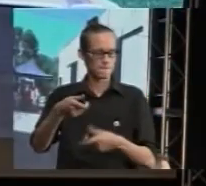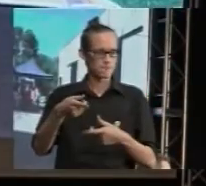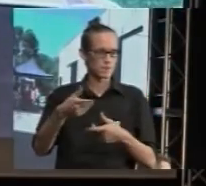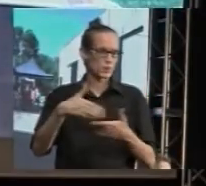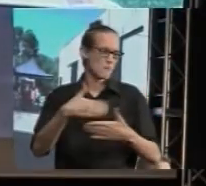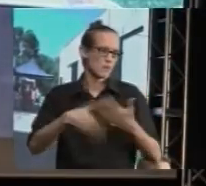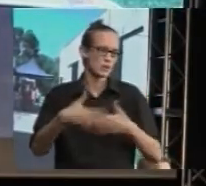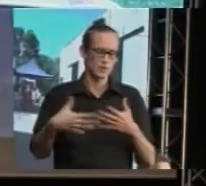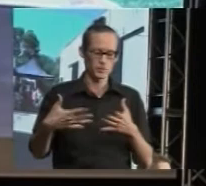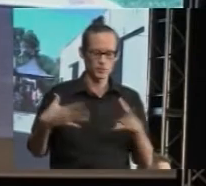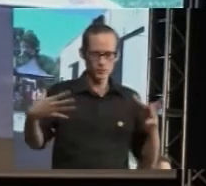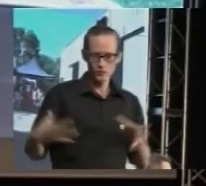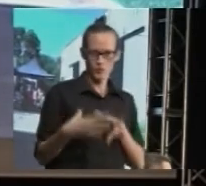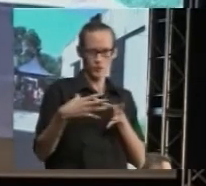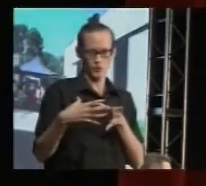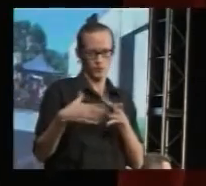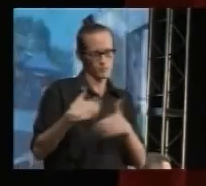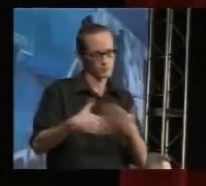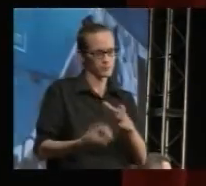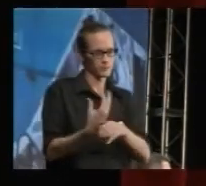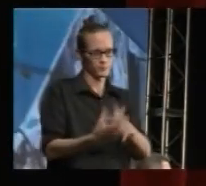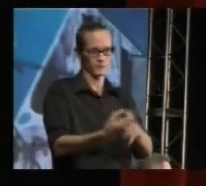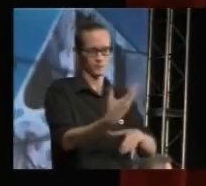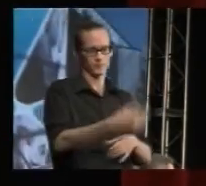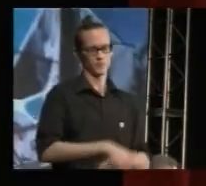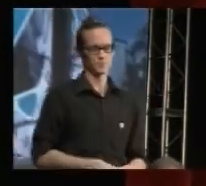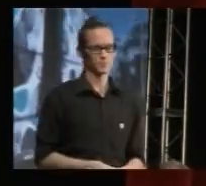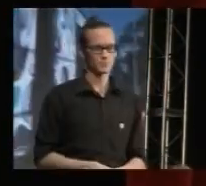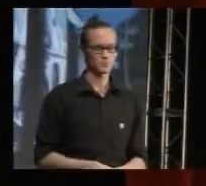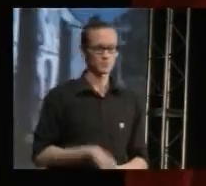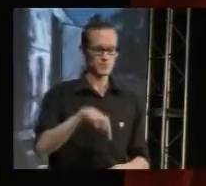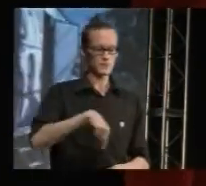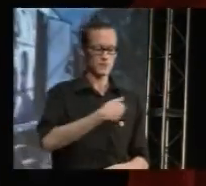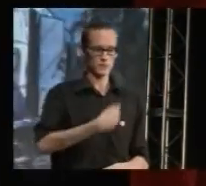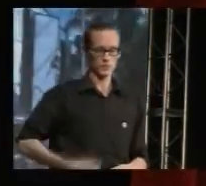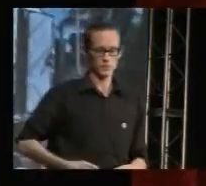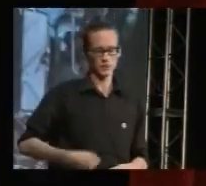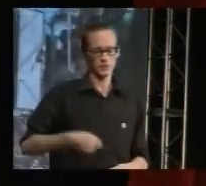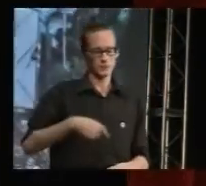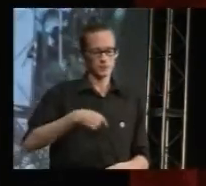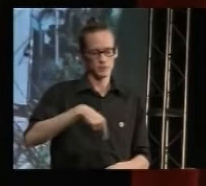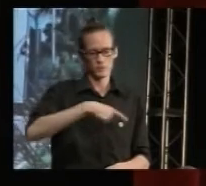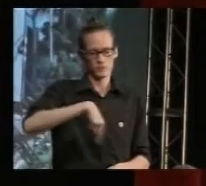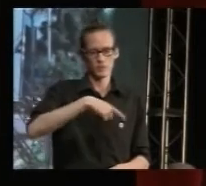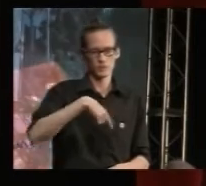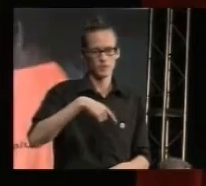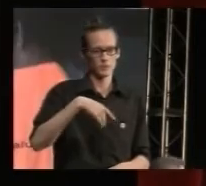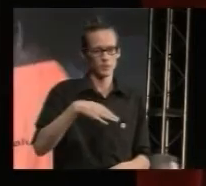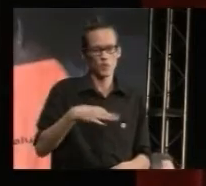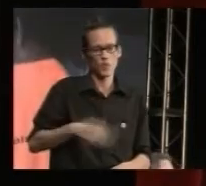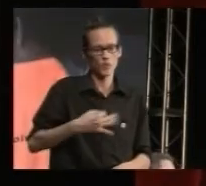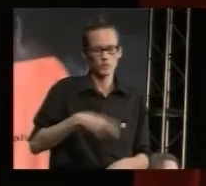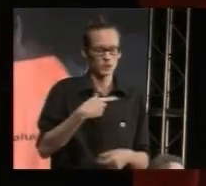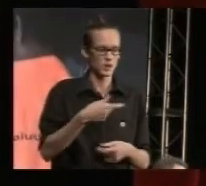coproducción con los agentes culturales. En esta gestión nos vimos obligados a reparar los